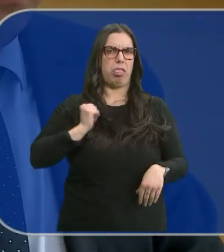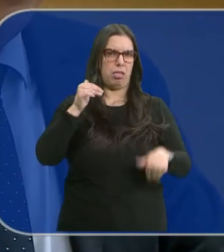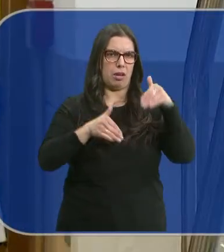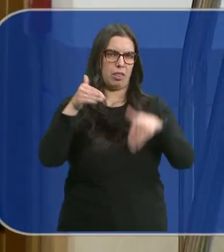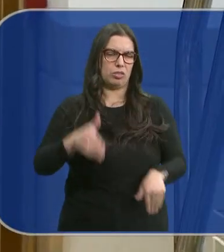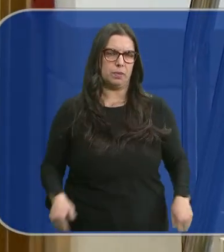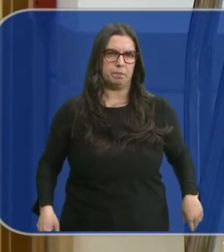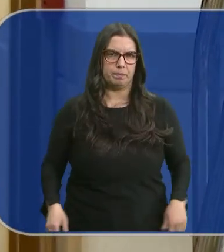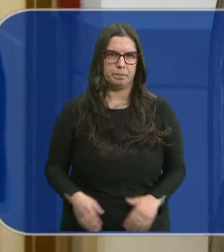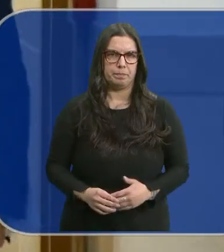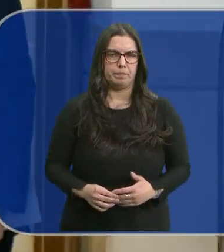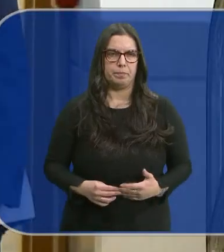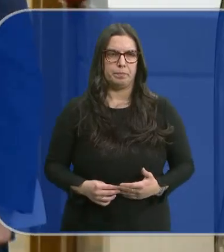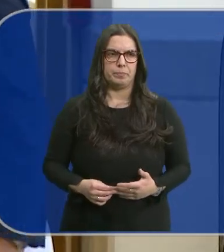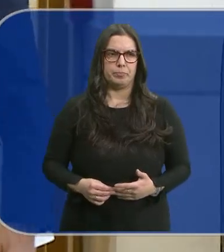electoralista.